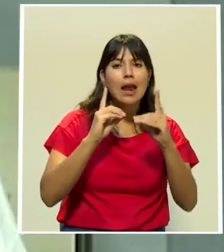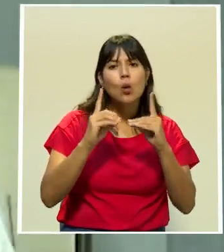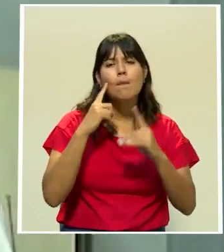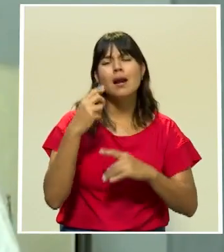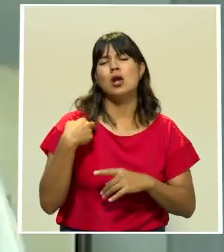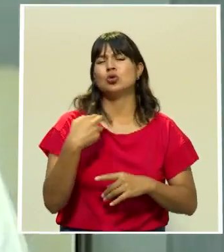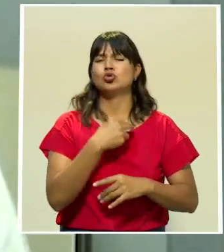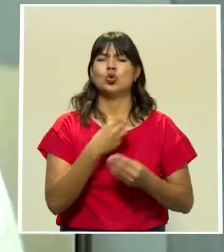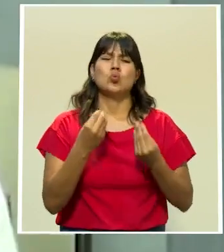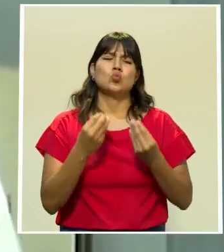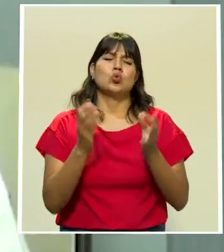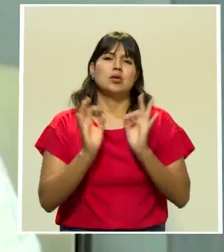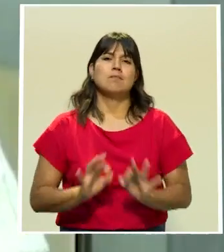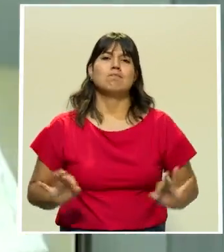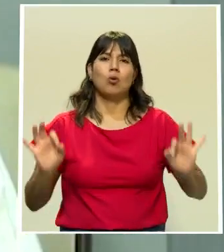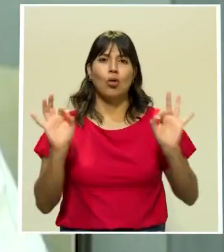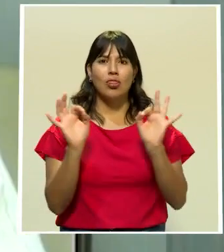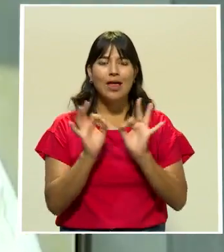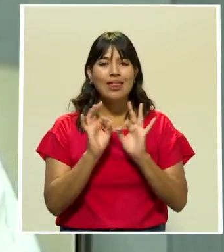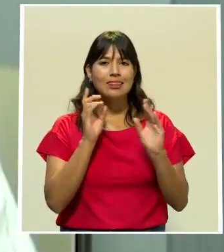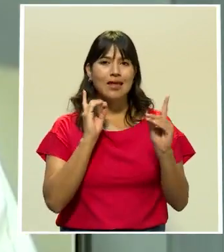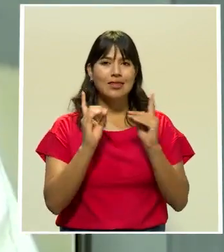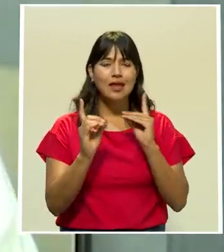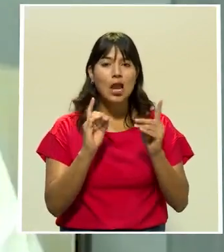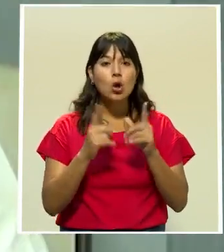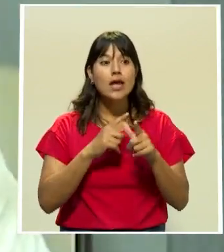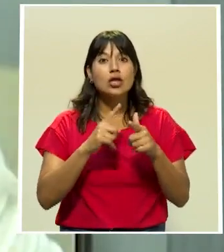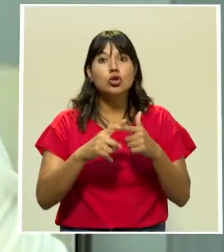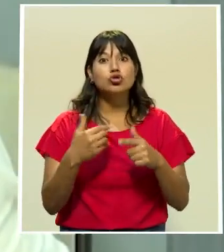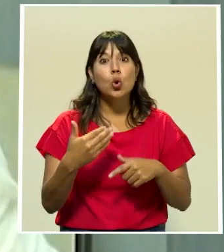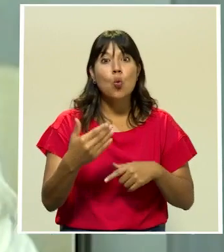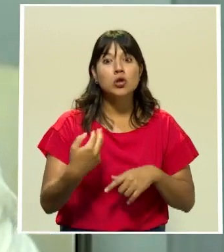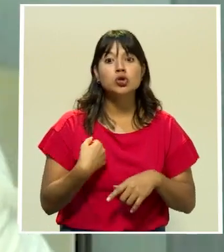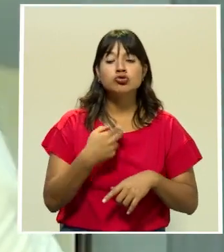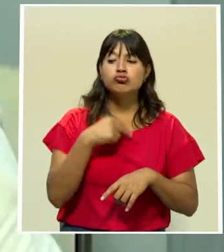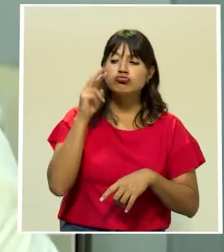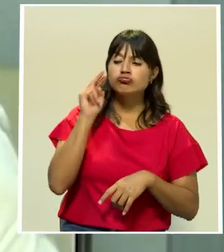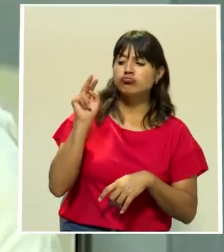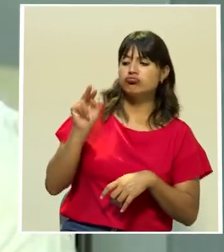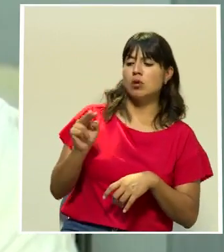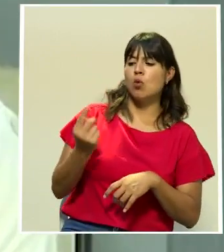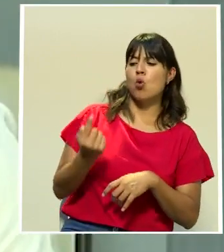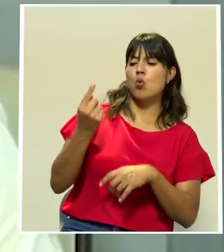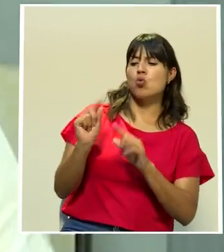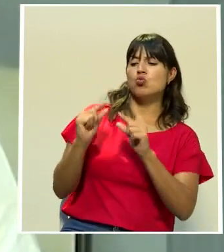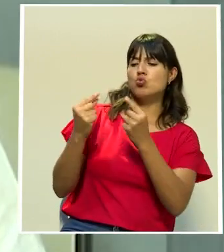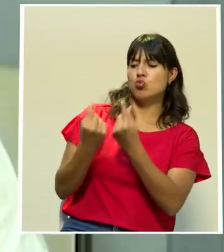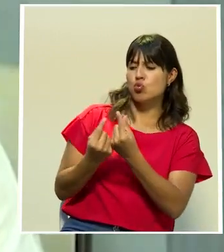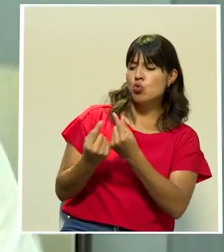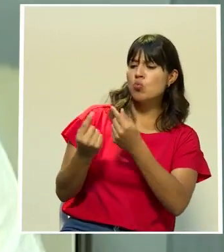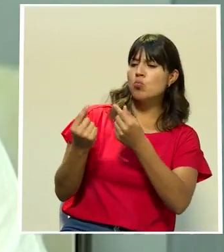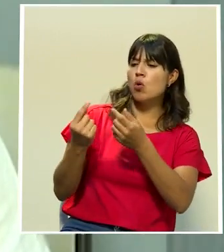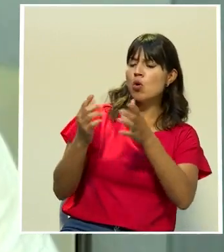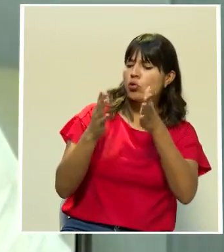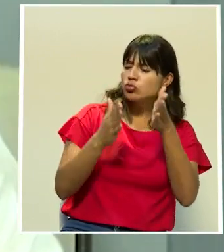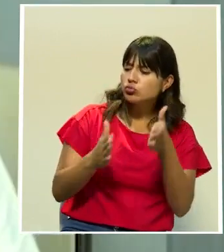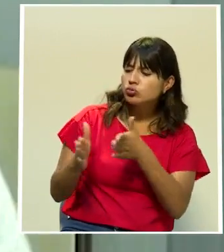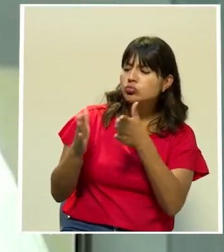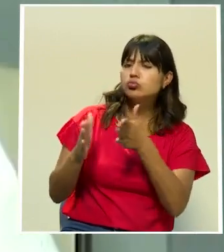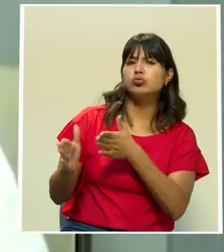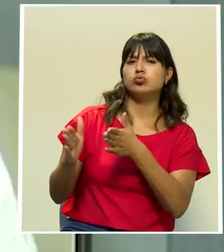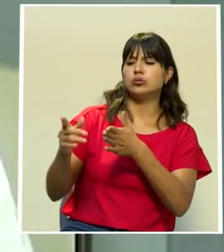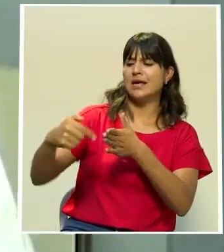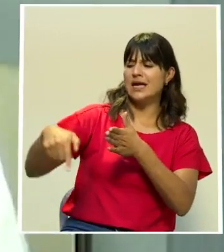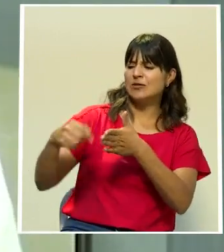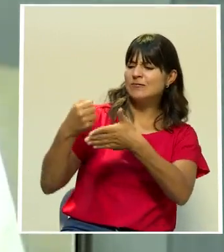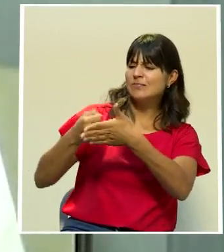fundamental. Entonces nosotros, cuando vemos grupos organizados que tienen una lucha en común con nosotros nos acercamos.